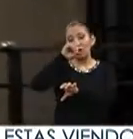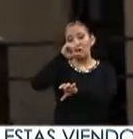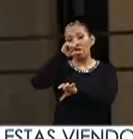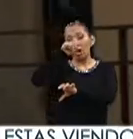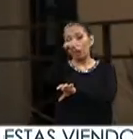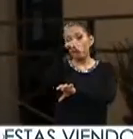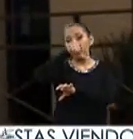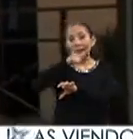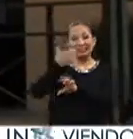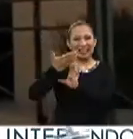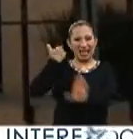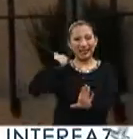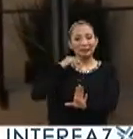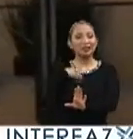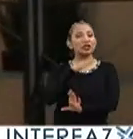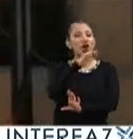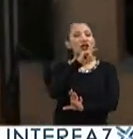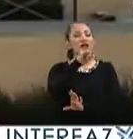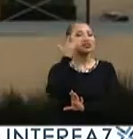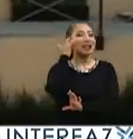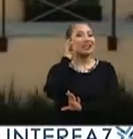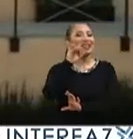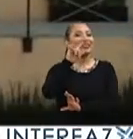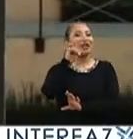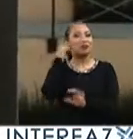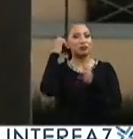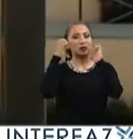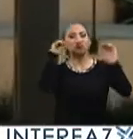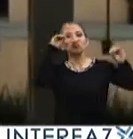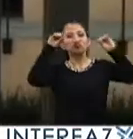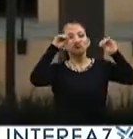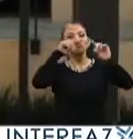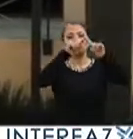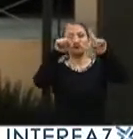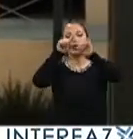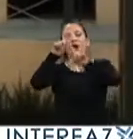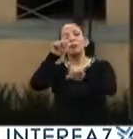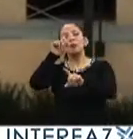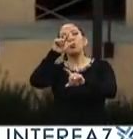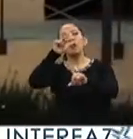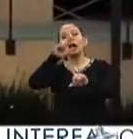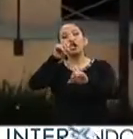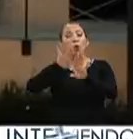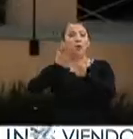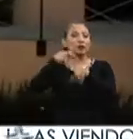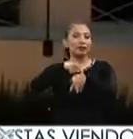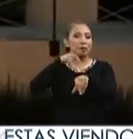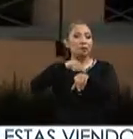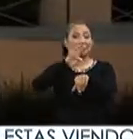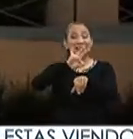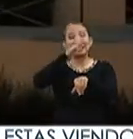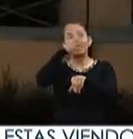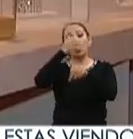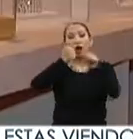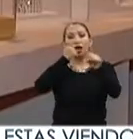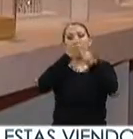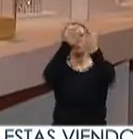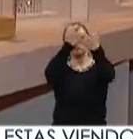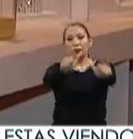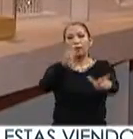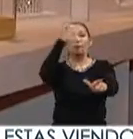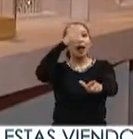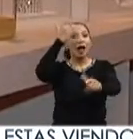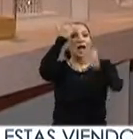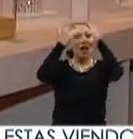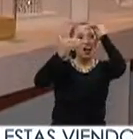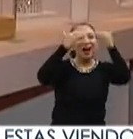Nacional, el antiguo Colegio de San Ildefonso albergará la exposición Plural como el Tiempo, 75 años de libertad por el saber. Para